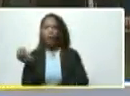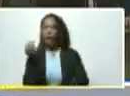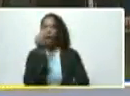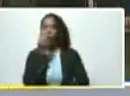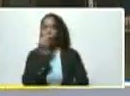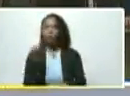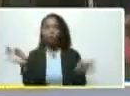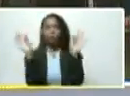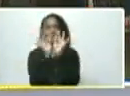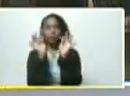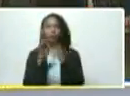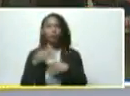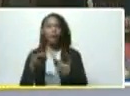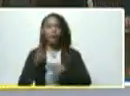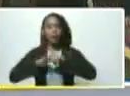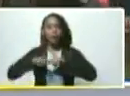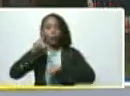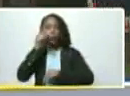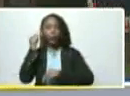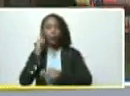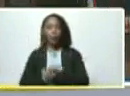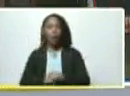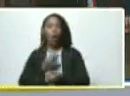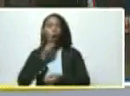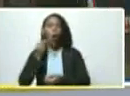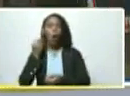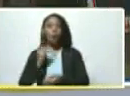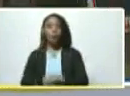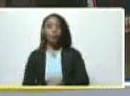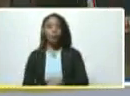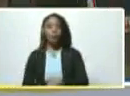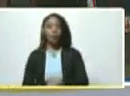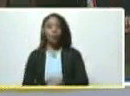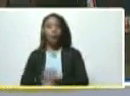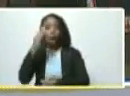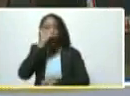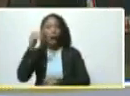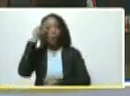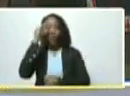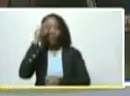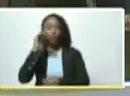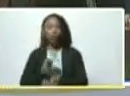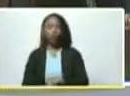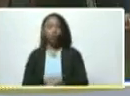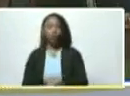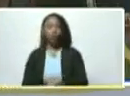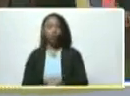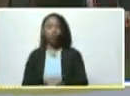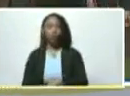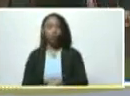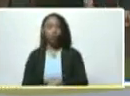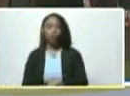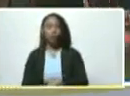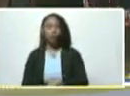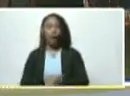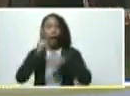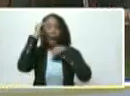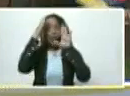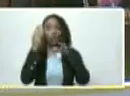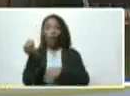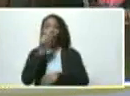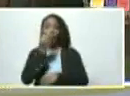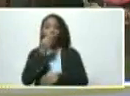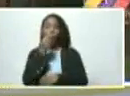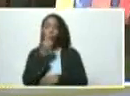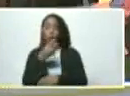nutrición de niños, niñas, de jóvenes, de adultos mayores, atender la nutrición, bueno,